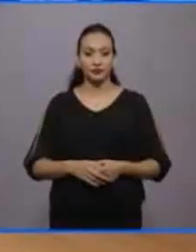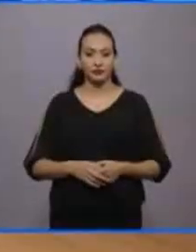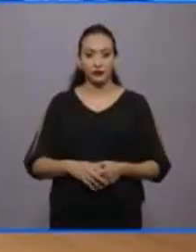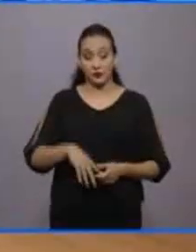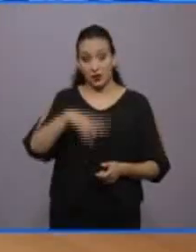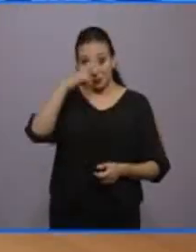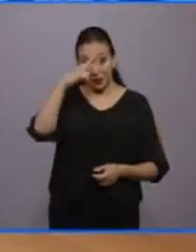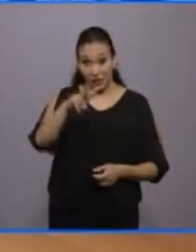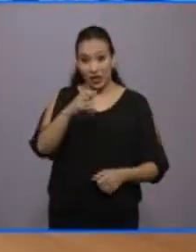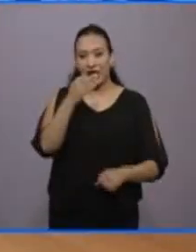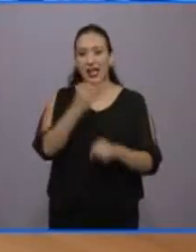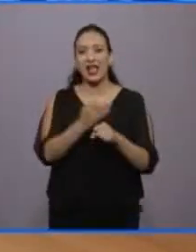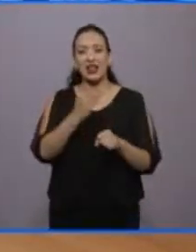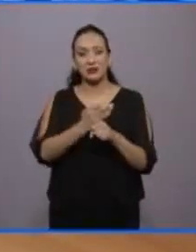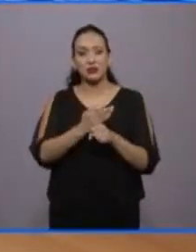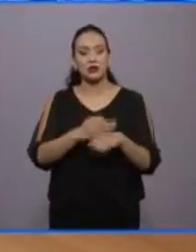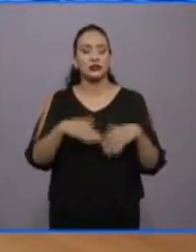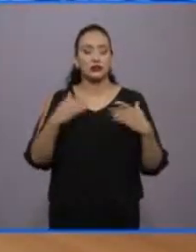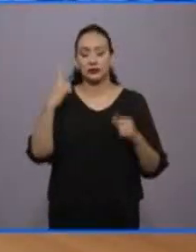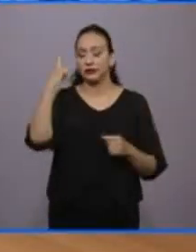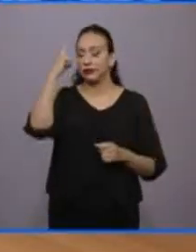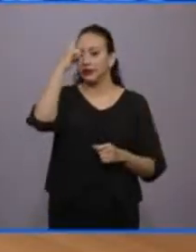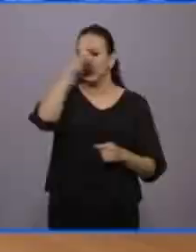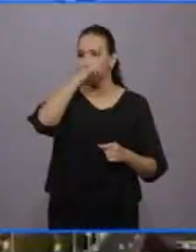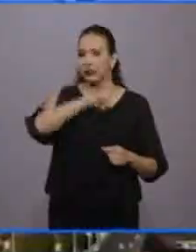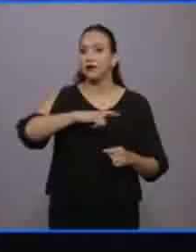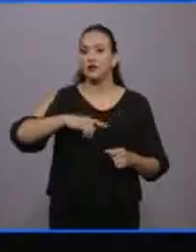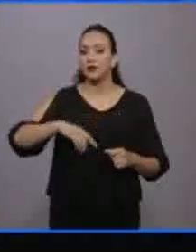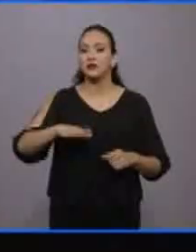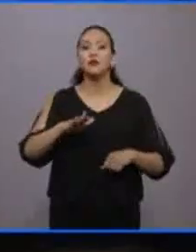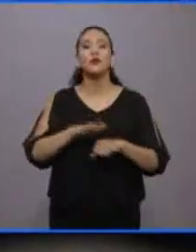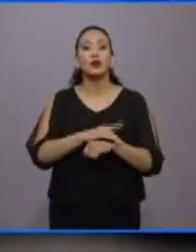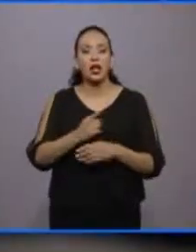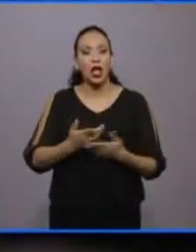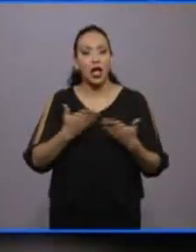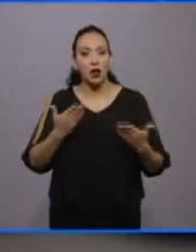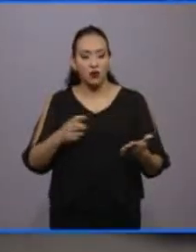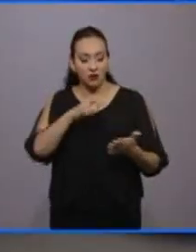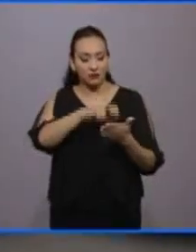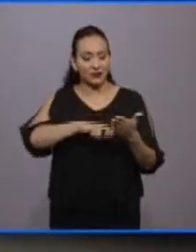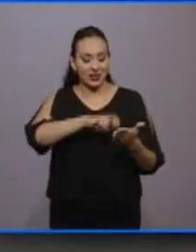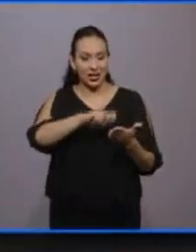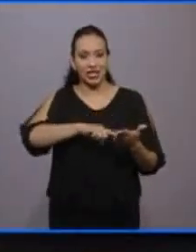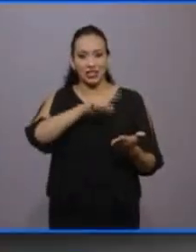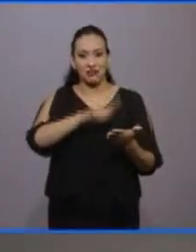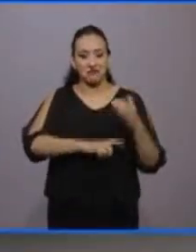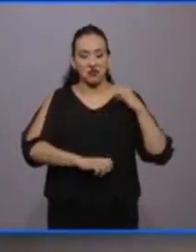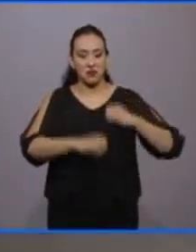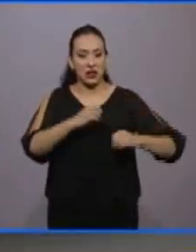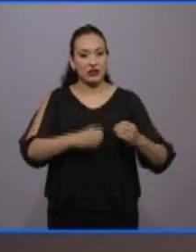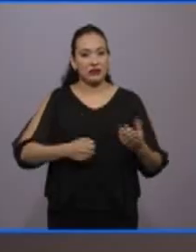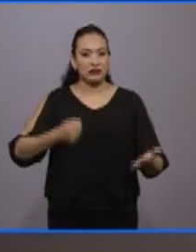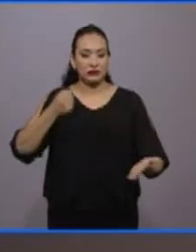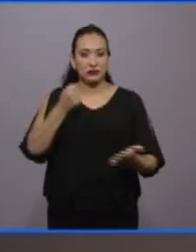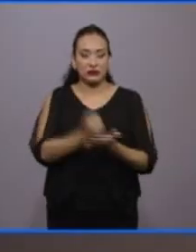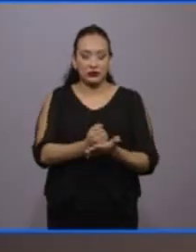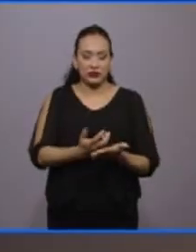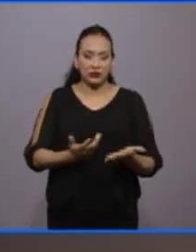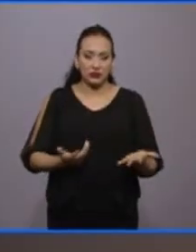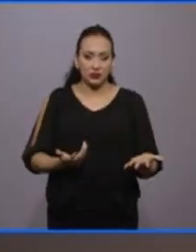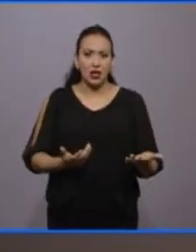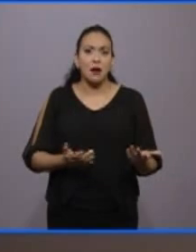México vive uno de los momentos más críticos en su historia con la implementación de la reforma judicial, una propuesta que pese a sus